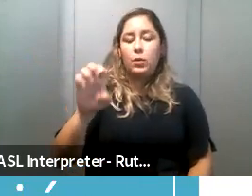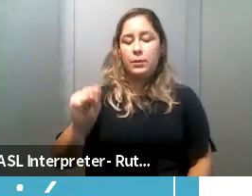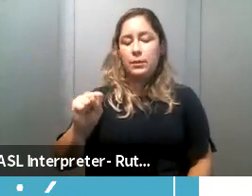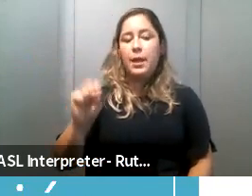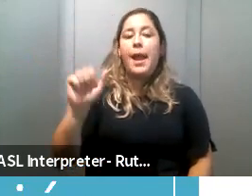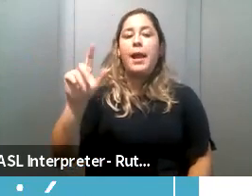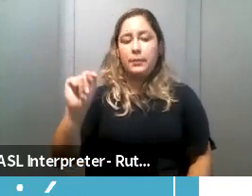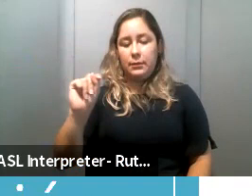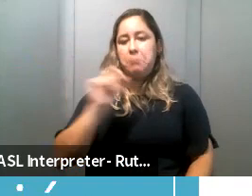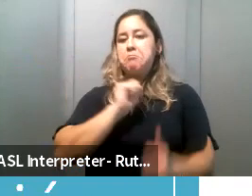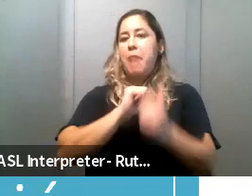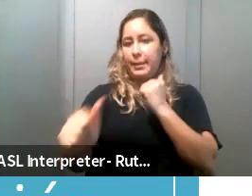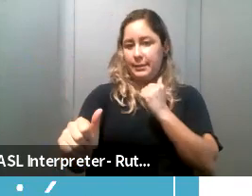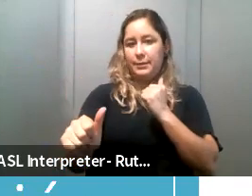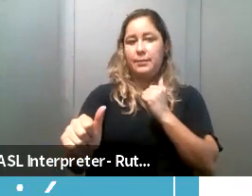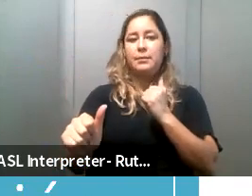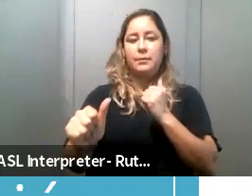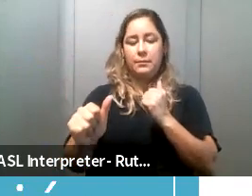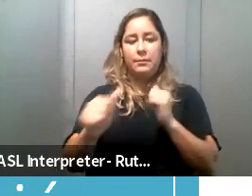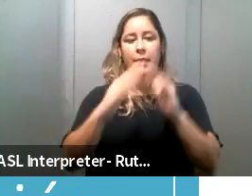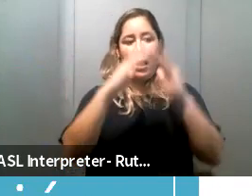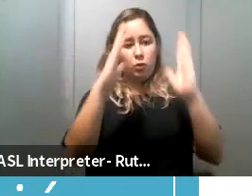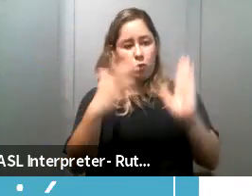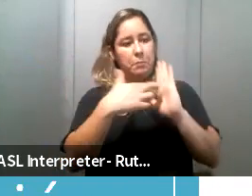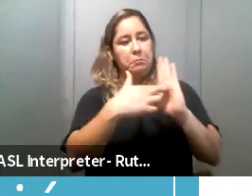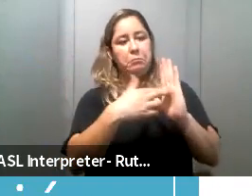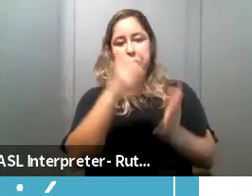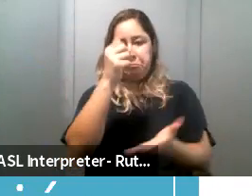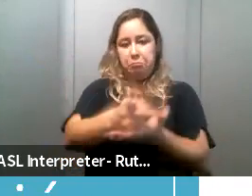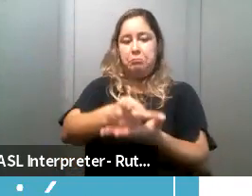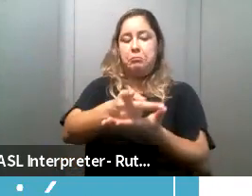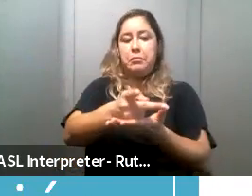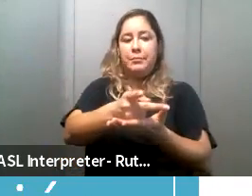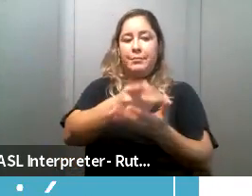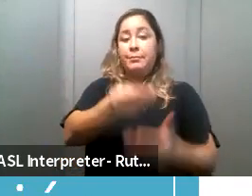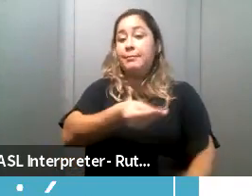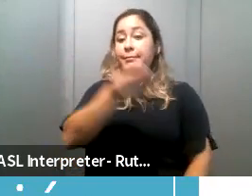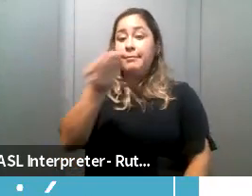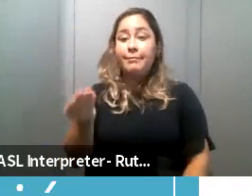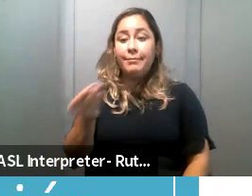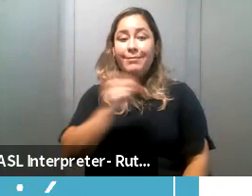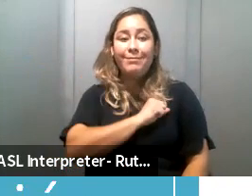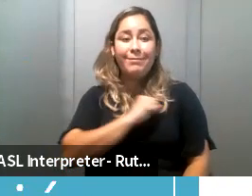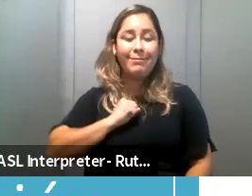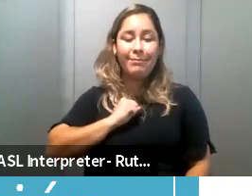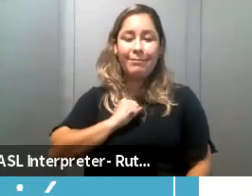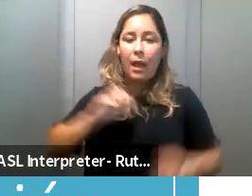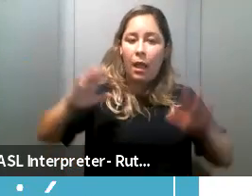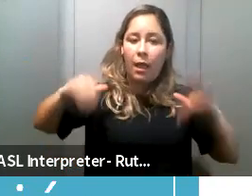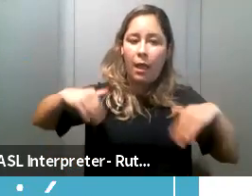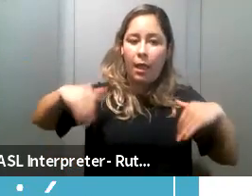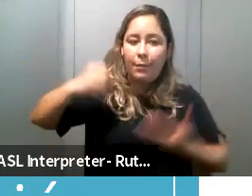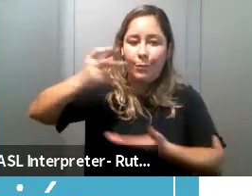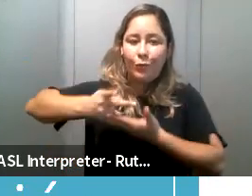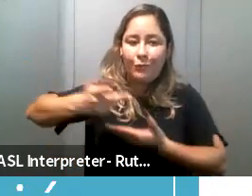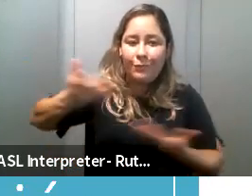ha revisado y no ha votado en el HEROES Act. Y eso sí tiene una provisión que ICE tendría